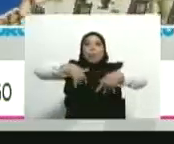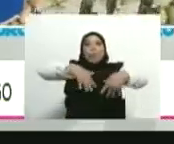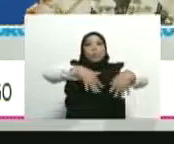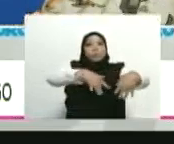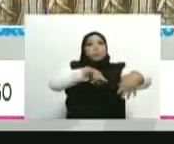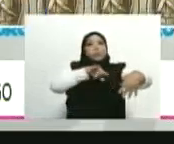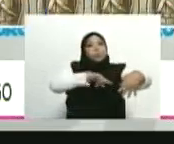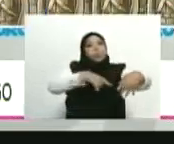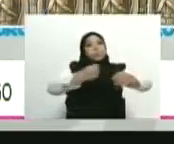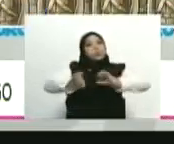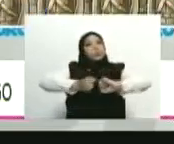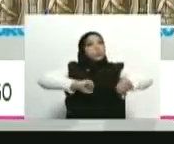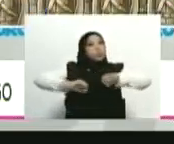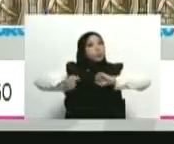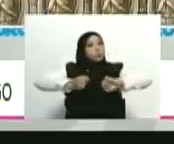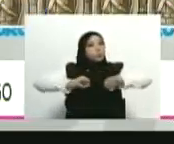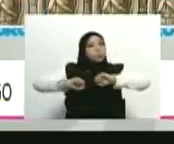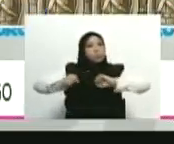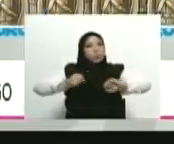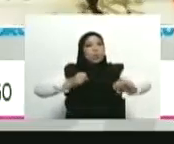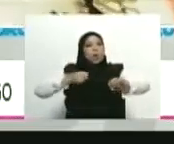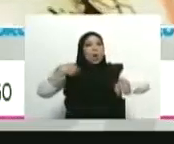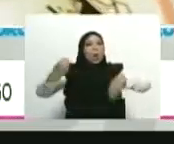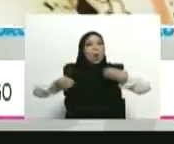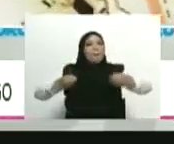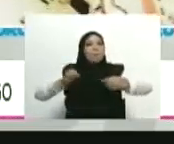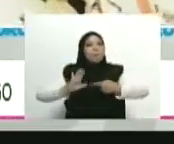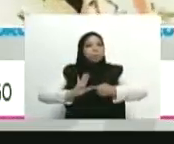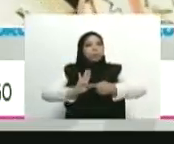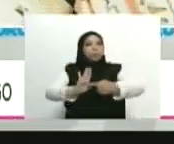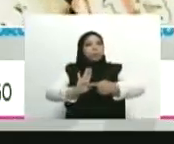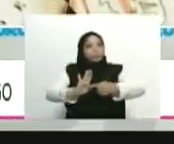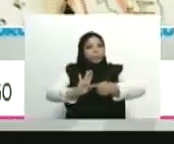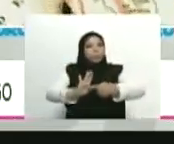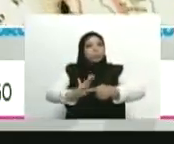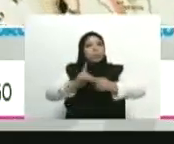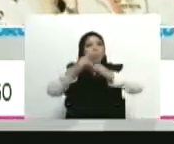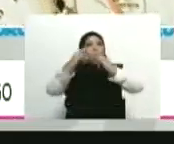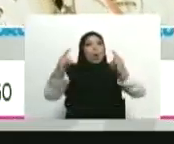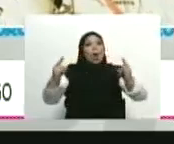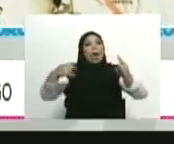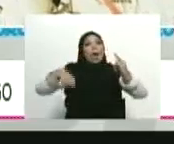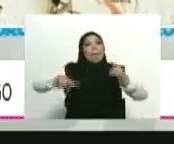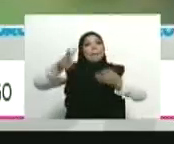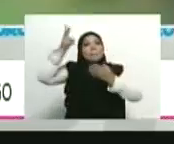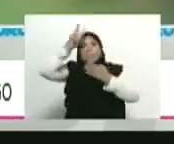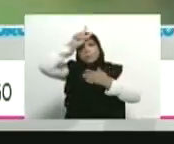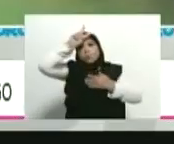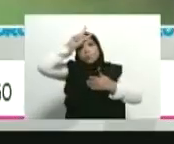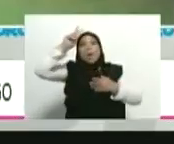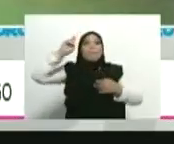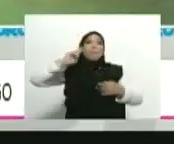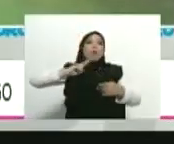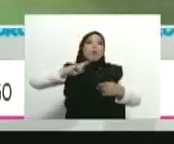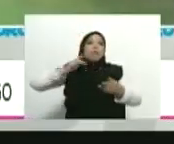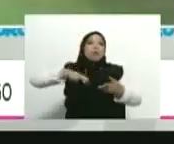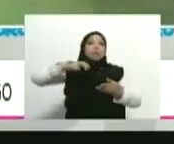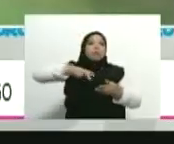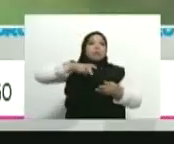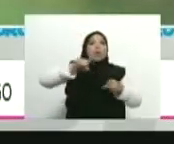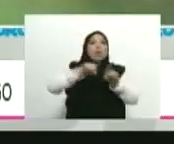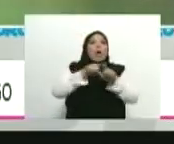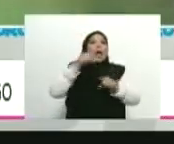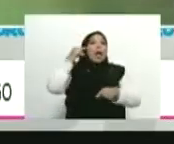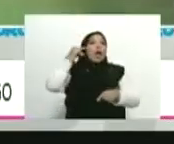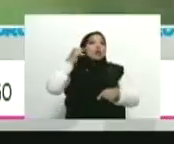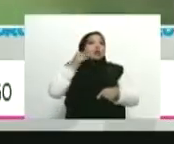audacia y la movilidad. Lo demostró Bolívar en el cruce del páramo de Pisba, lo demostró Sucre cuando ascendió al Pichincha para